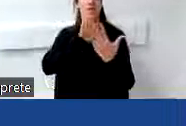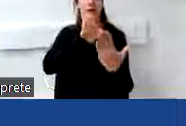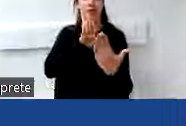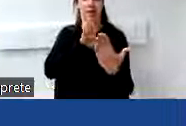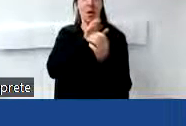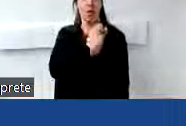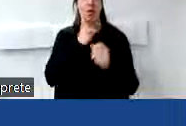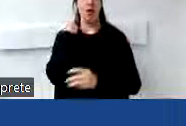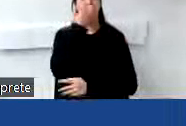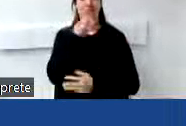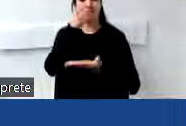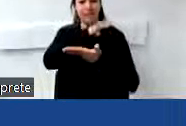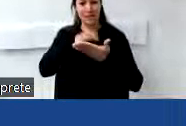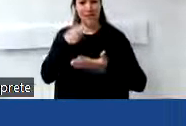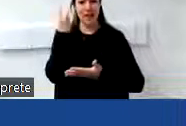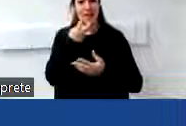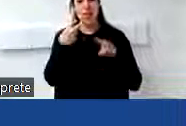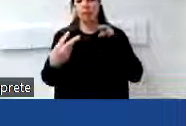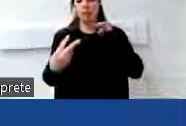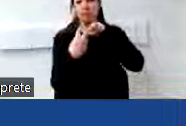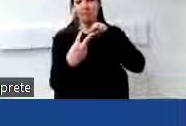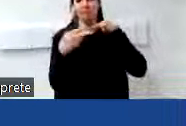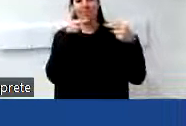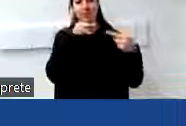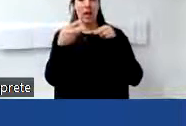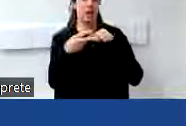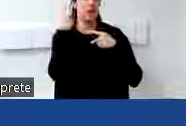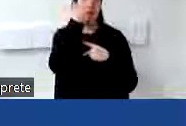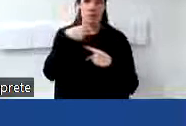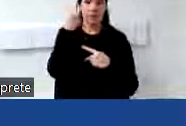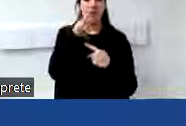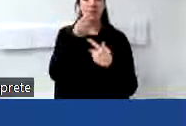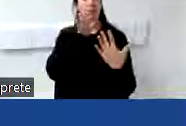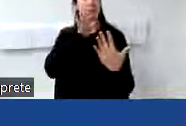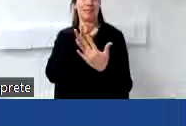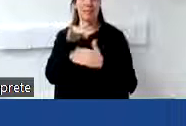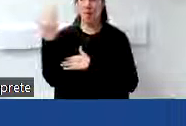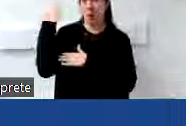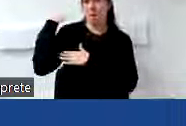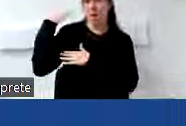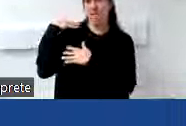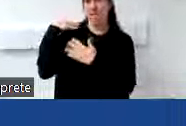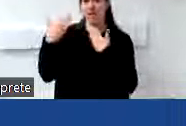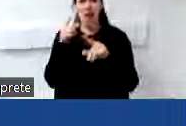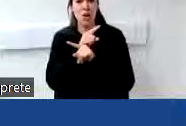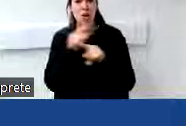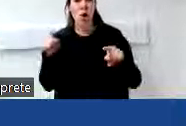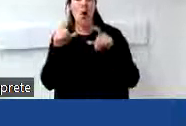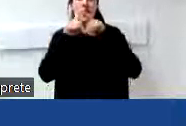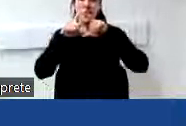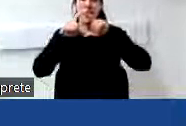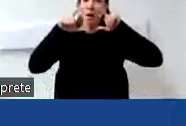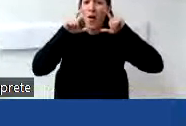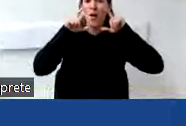la lectura de labios, el contacto visual y facial, obviamente, tratar de no darle la espalda, usar